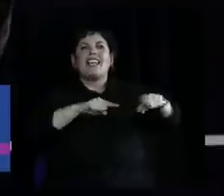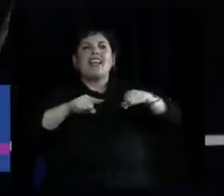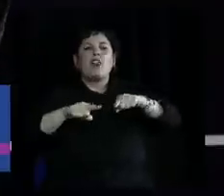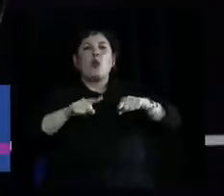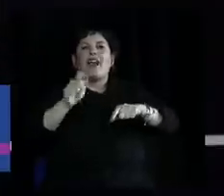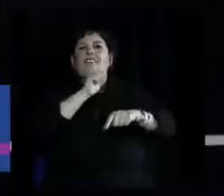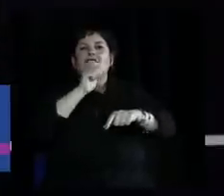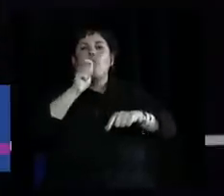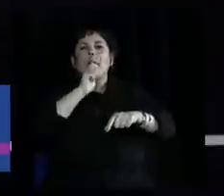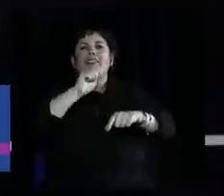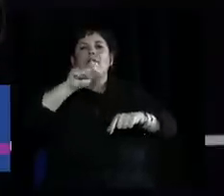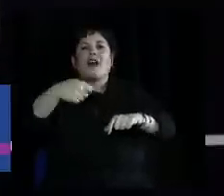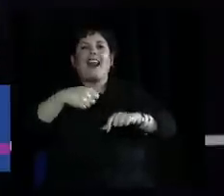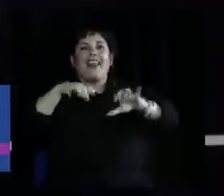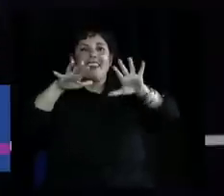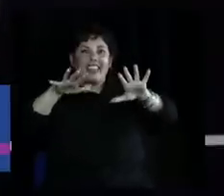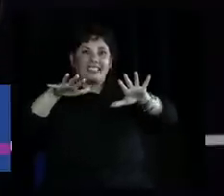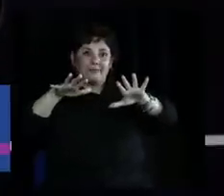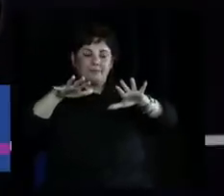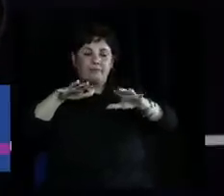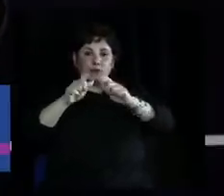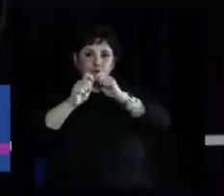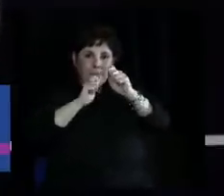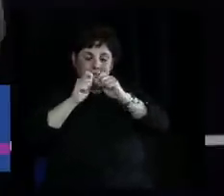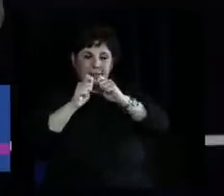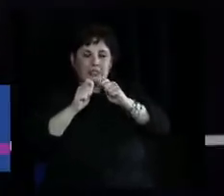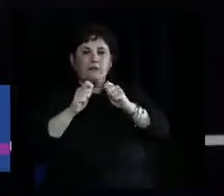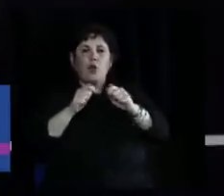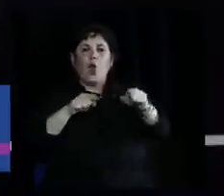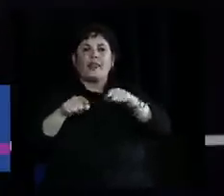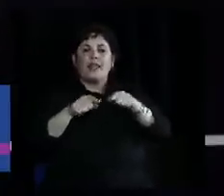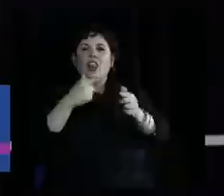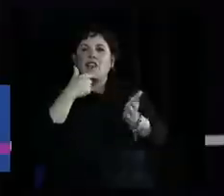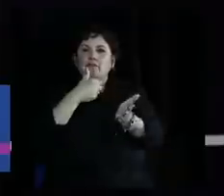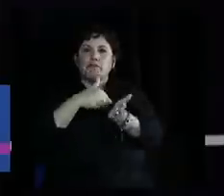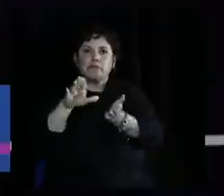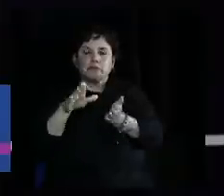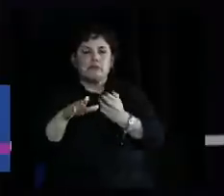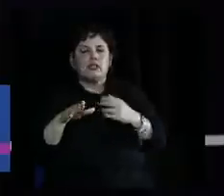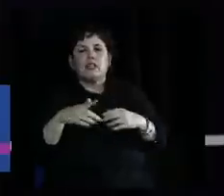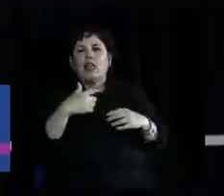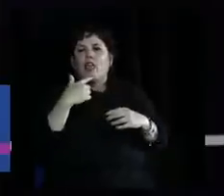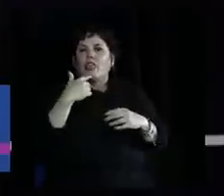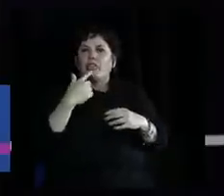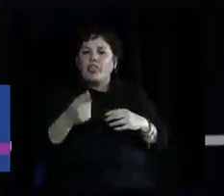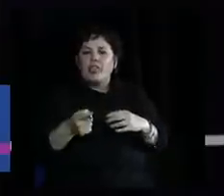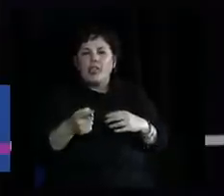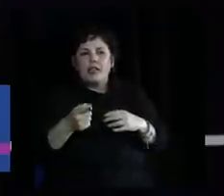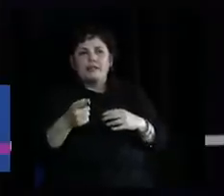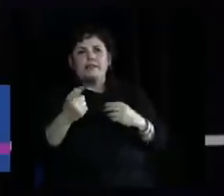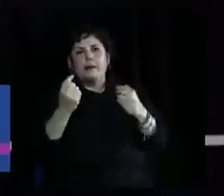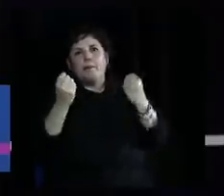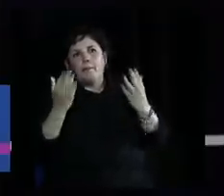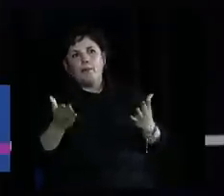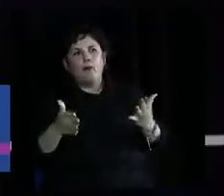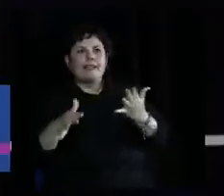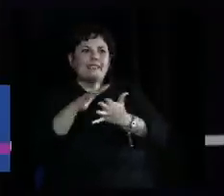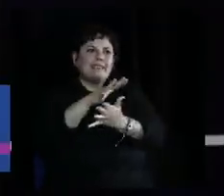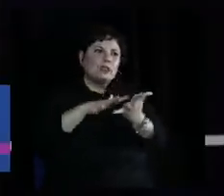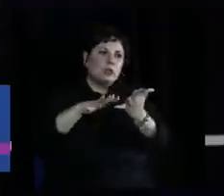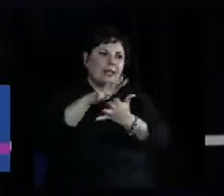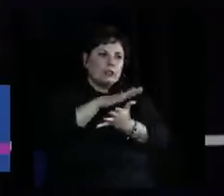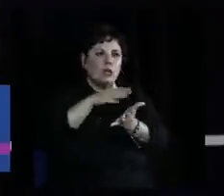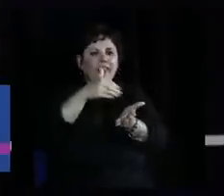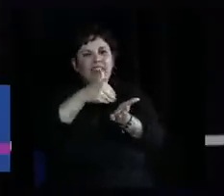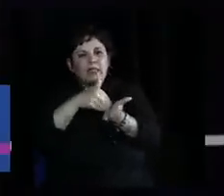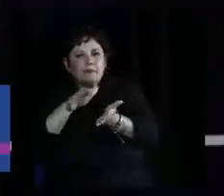de Canal 10, de Subrayado, porque lo que dicen es que más allá de las circunstancias especiales de este